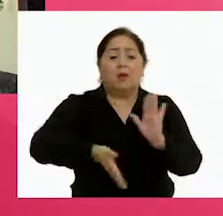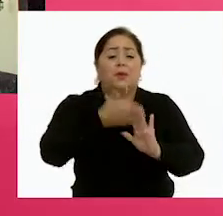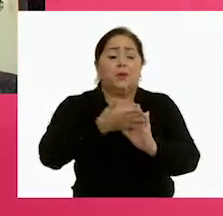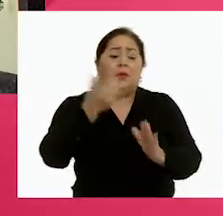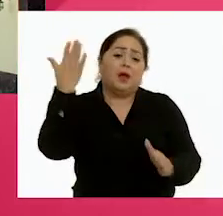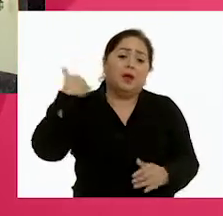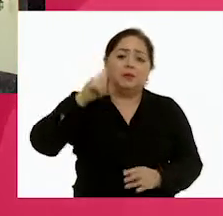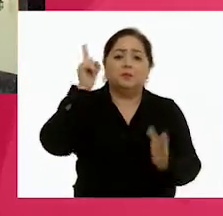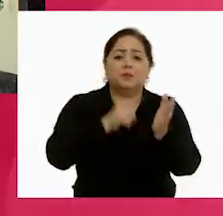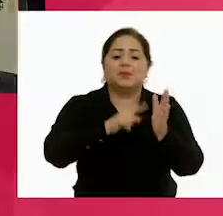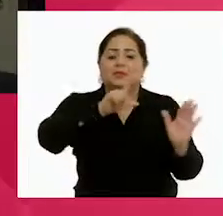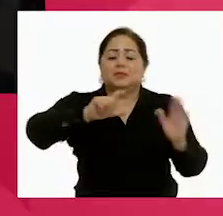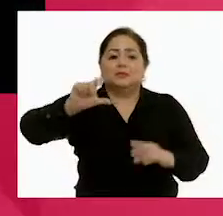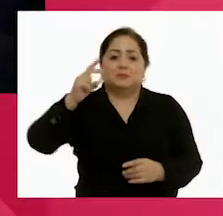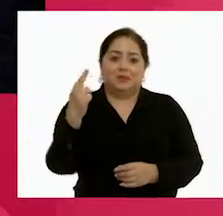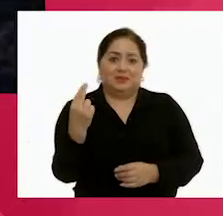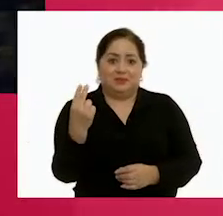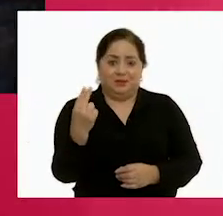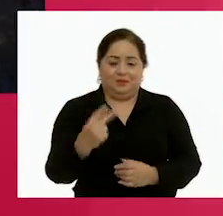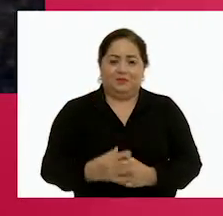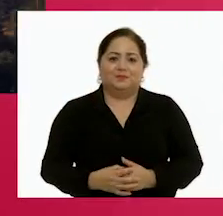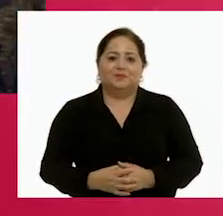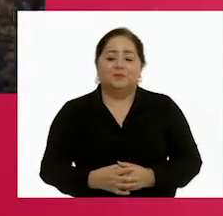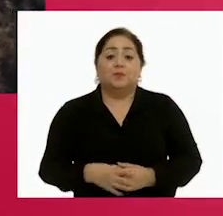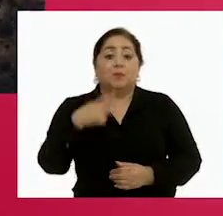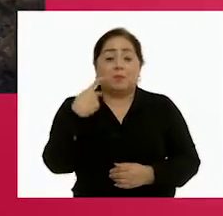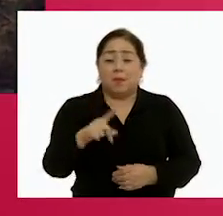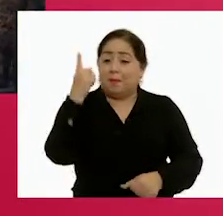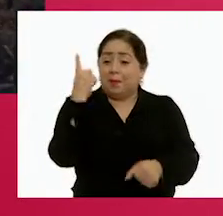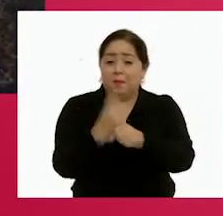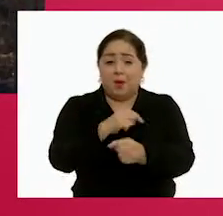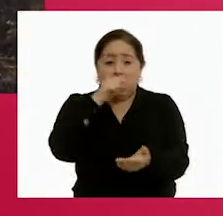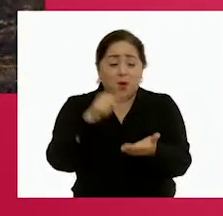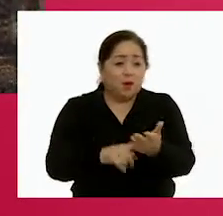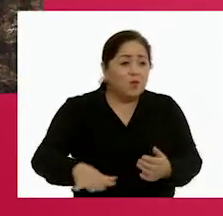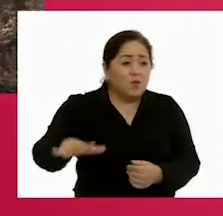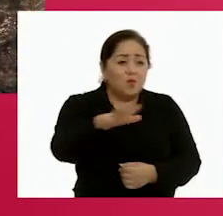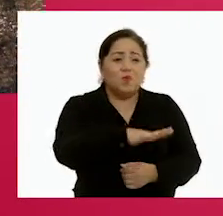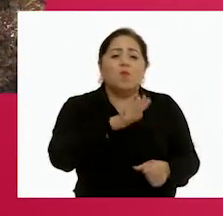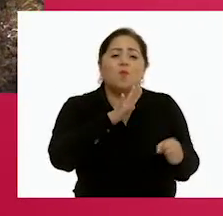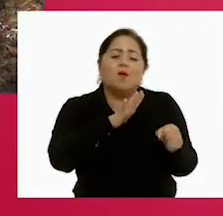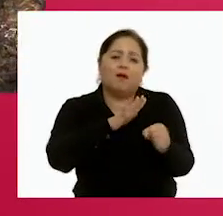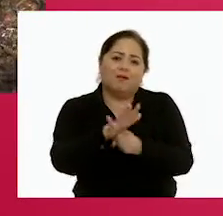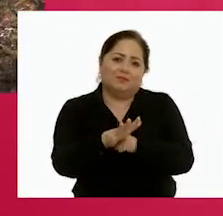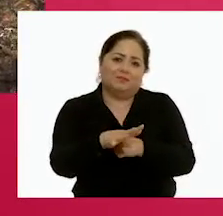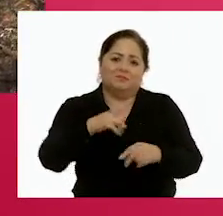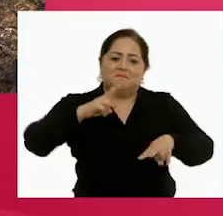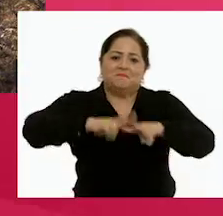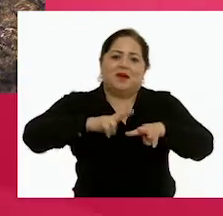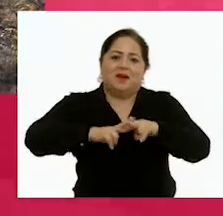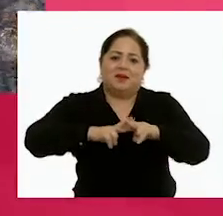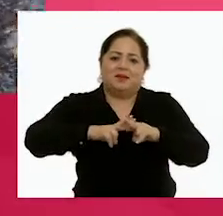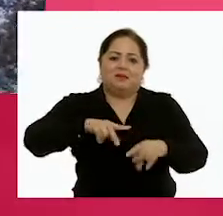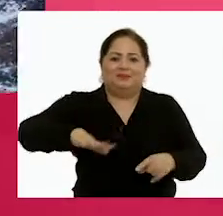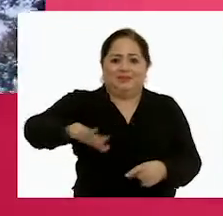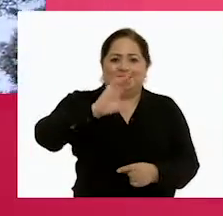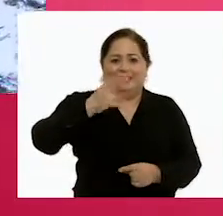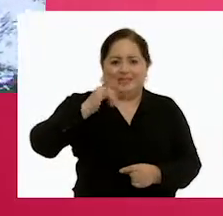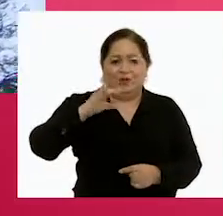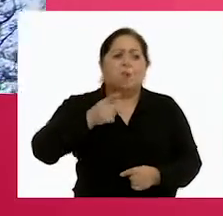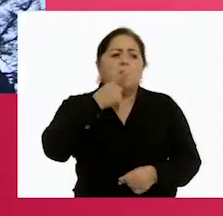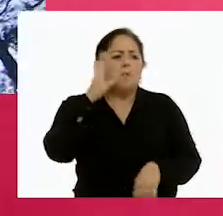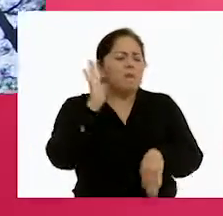en 1725. Pero el principal atractivo es sin duda el Parque Nacional del Chico,